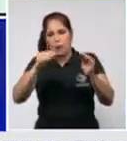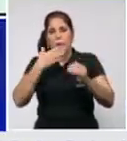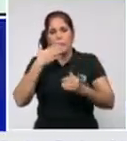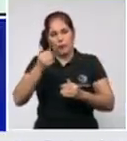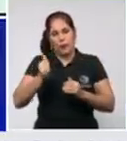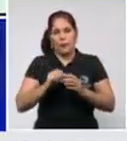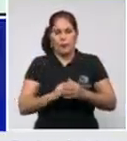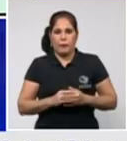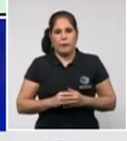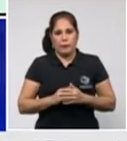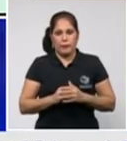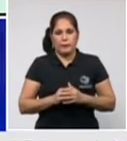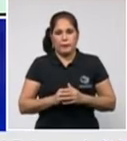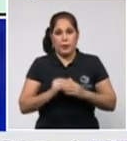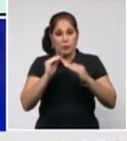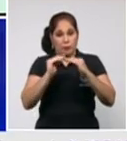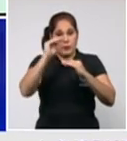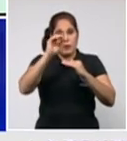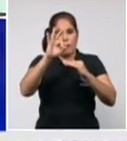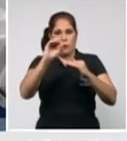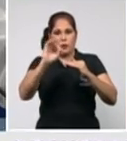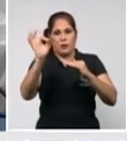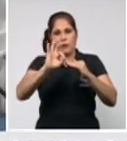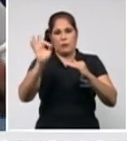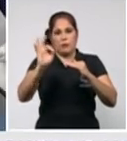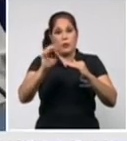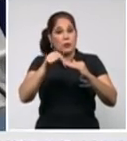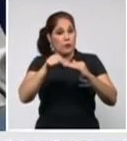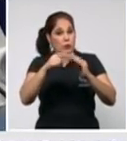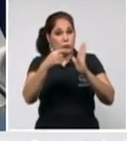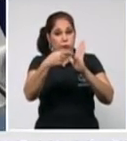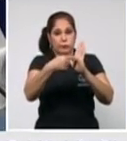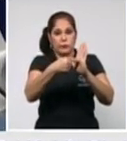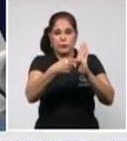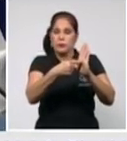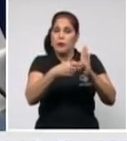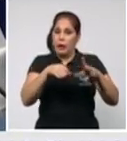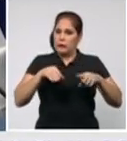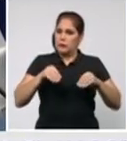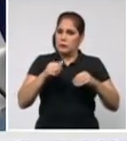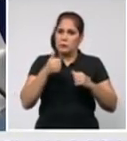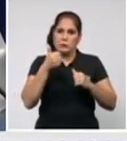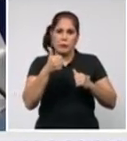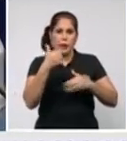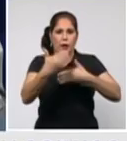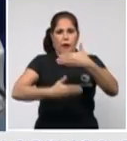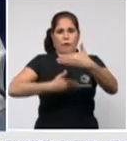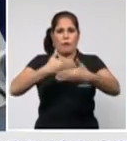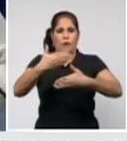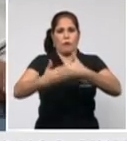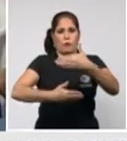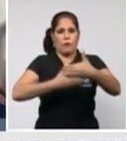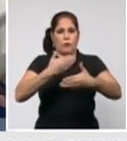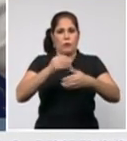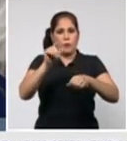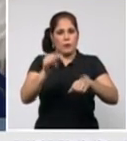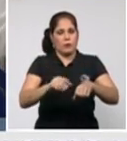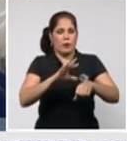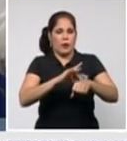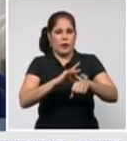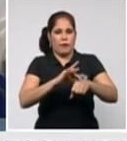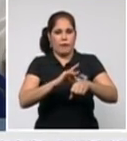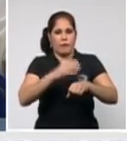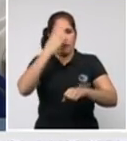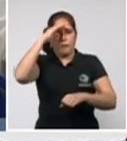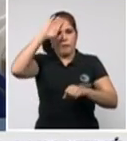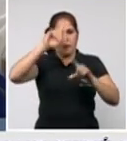encima del 80%, lo cual es un indicador aceptable de la evolución de nuestros pacientes. Situación